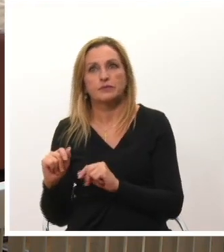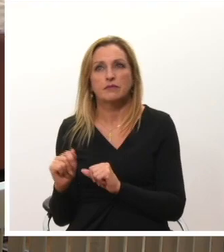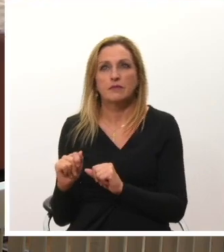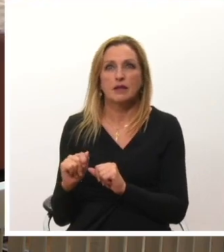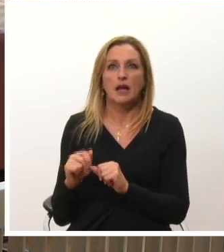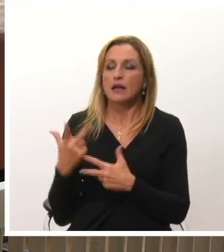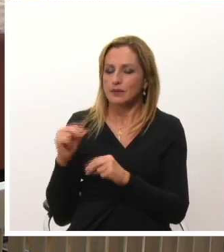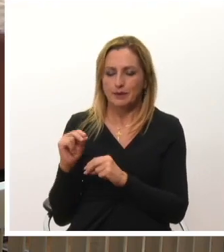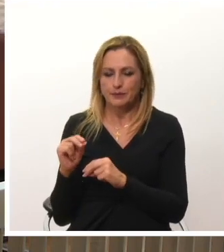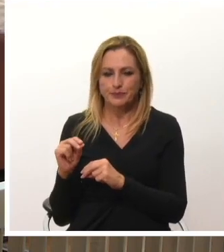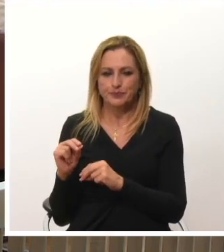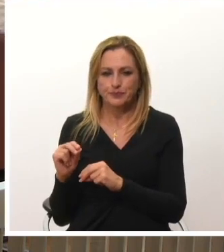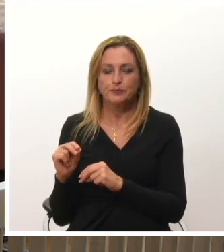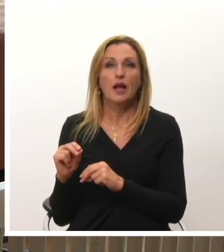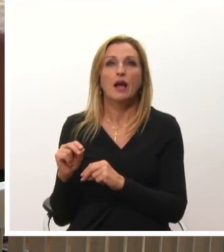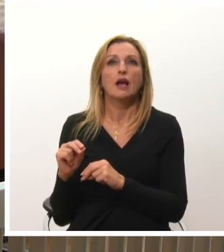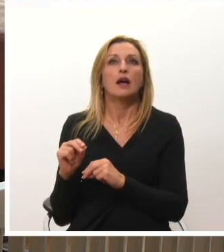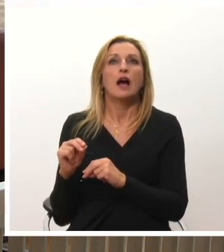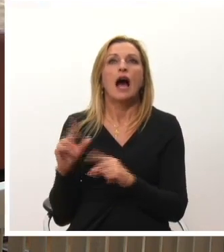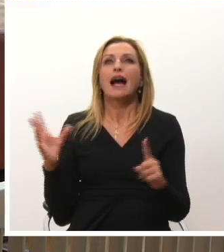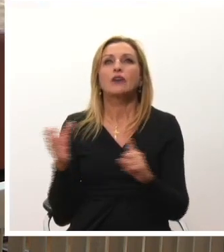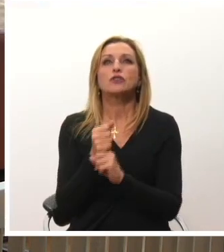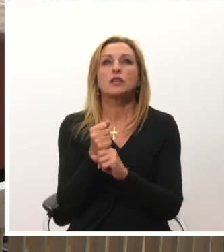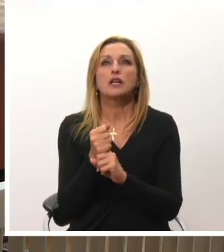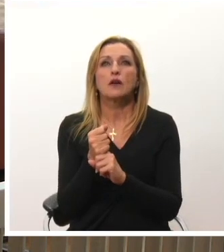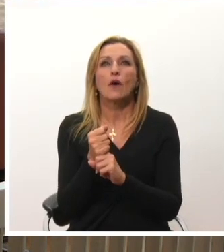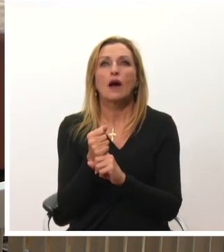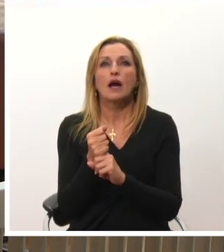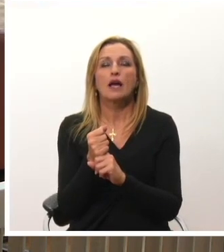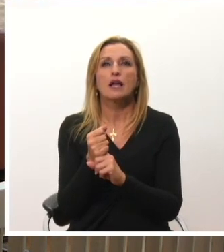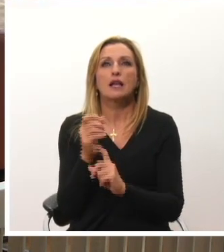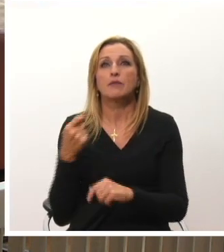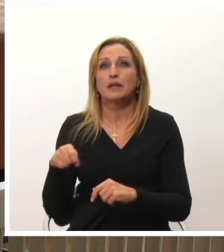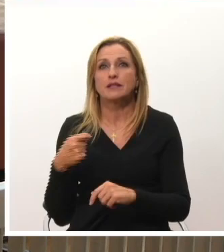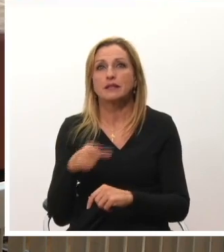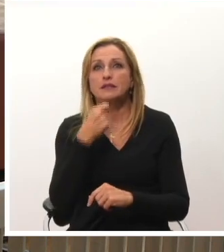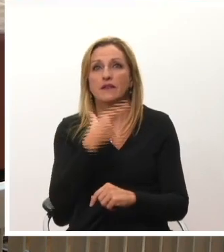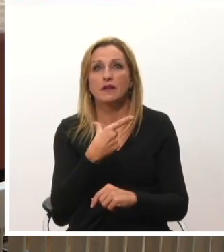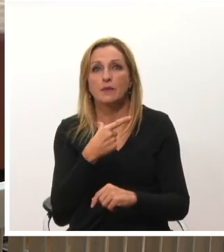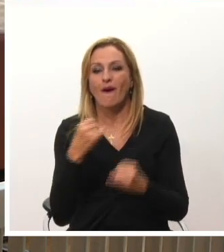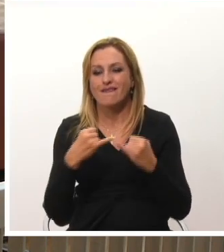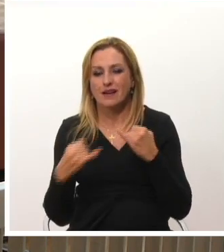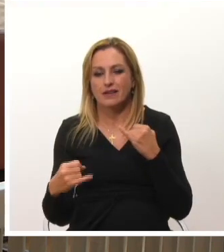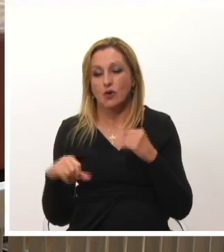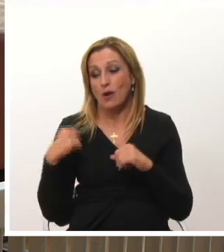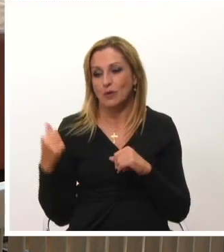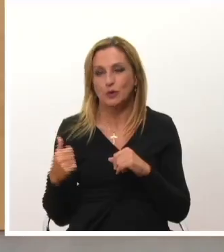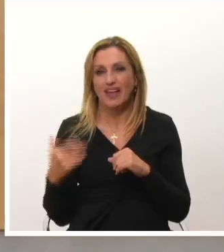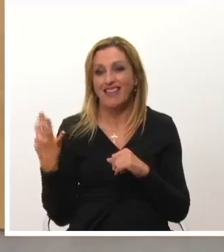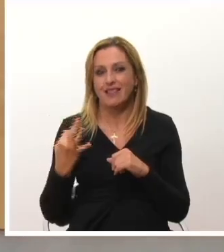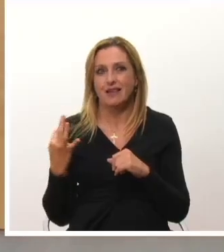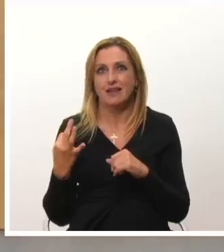termino Paco se ha conseguido ha conseguido ha conseguido hacer esa crisis una oportunidad